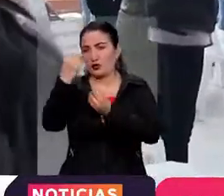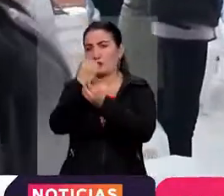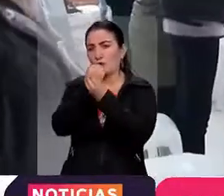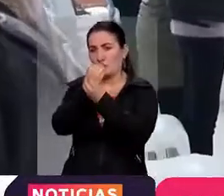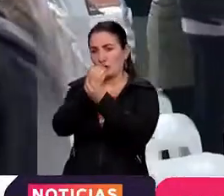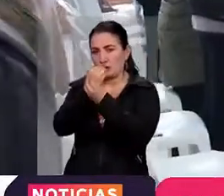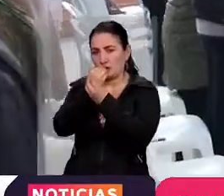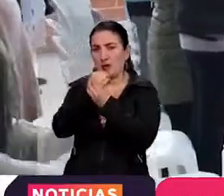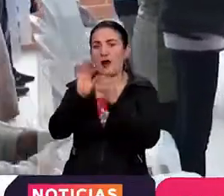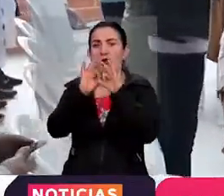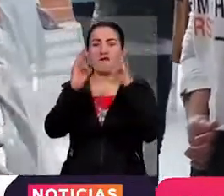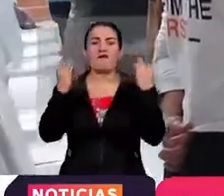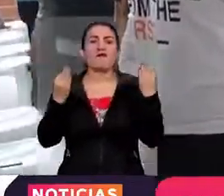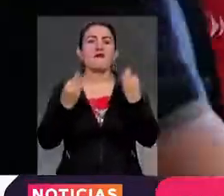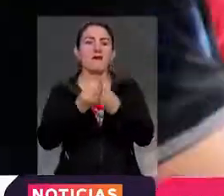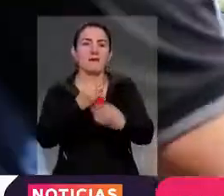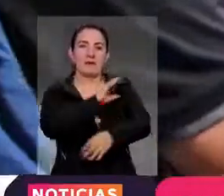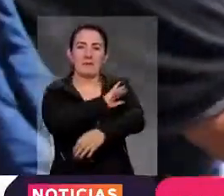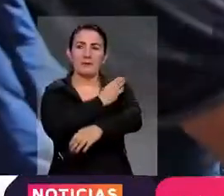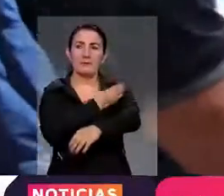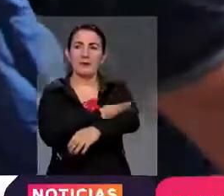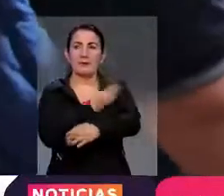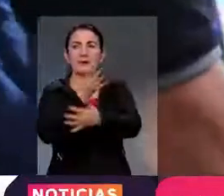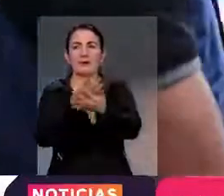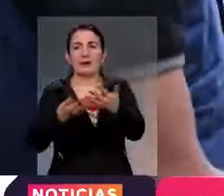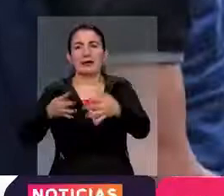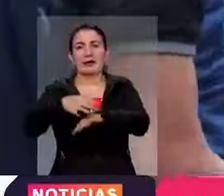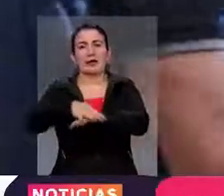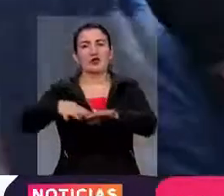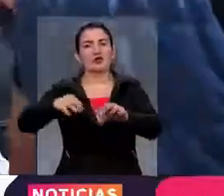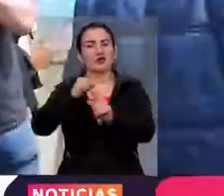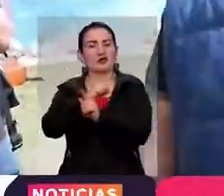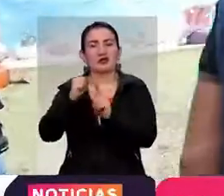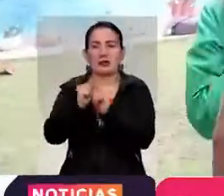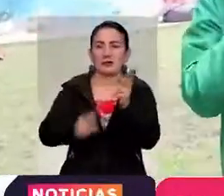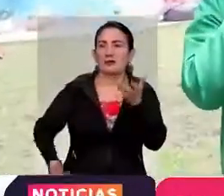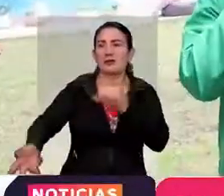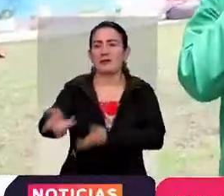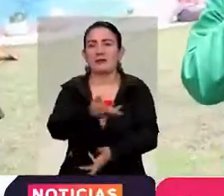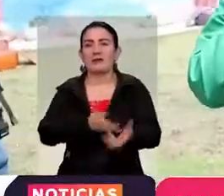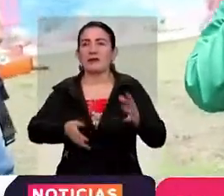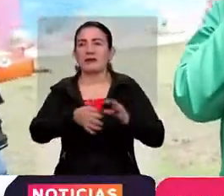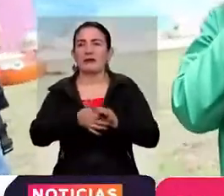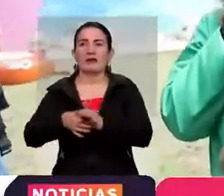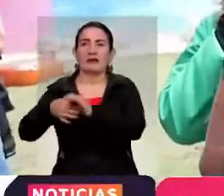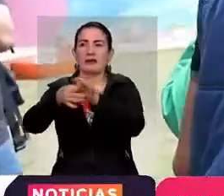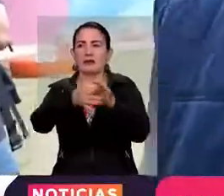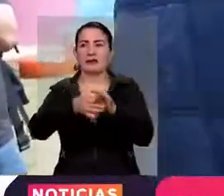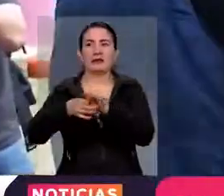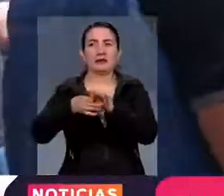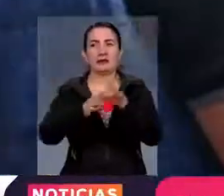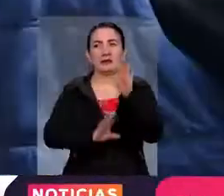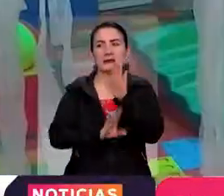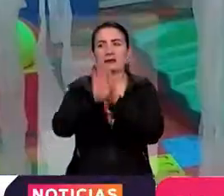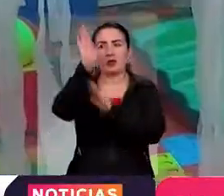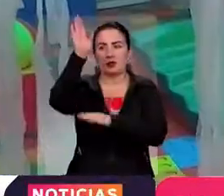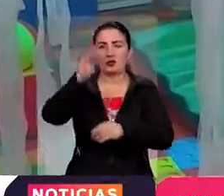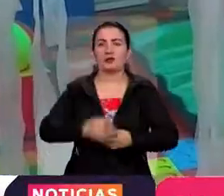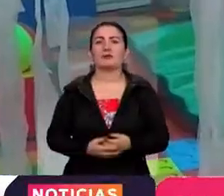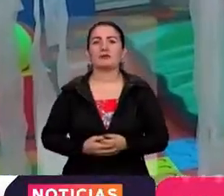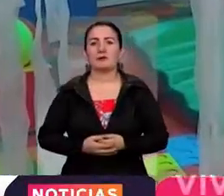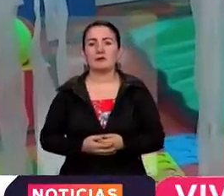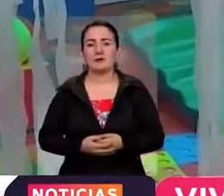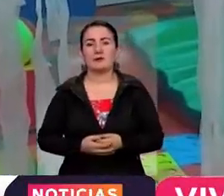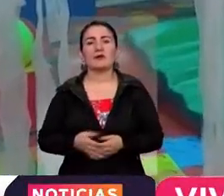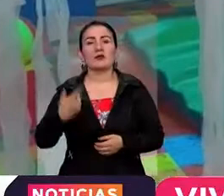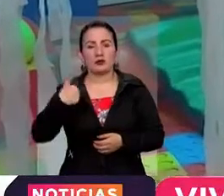y familiares para el potenciamiento del tejido social. La comunidad agradeció la entrega de ambos centros de desarrollo. La ventaja es que